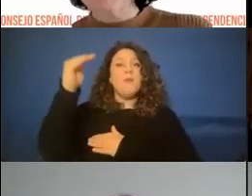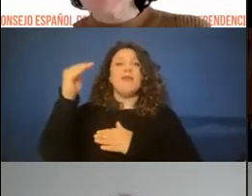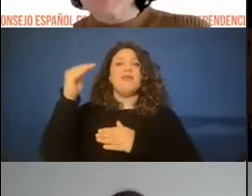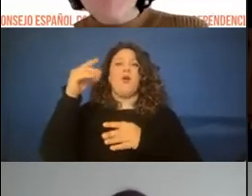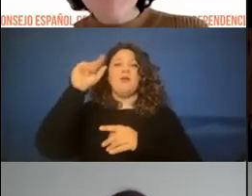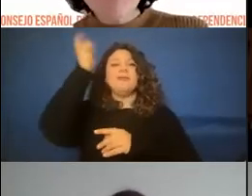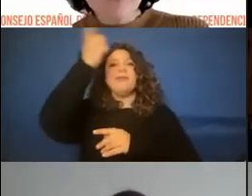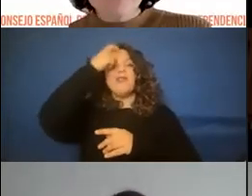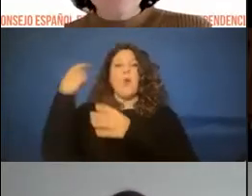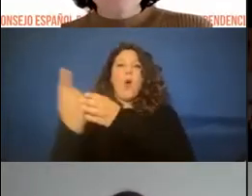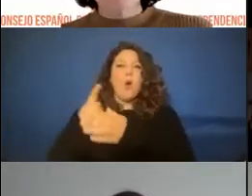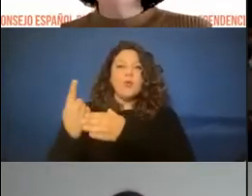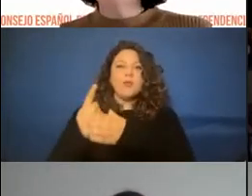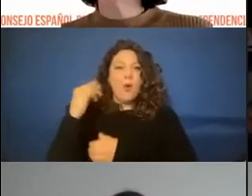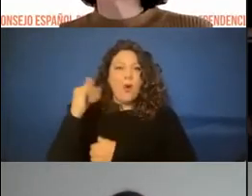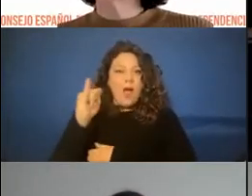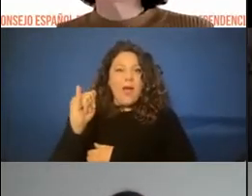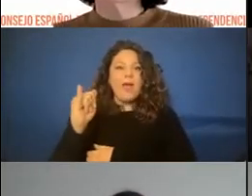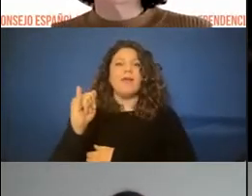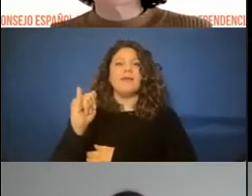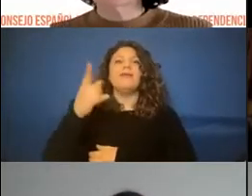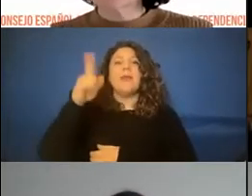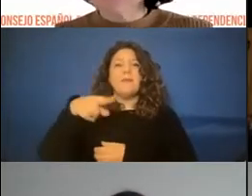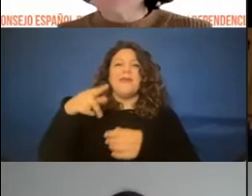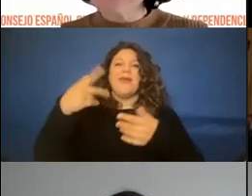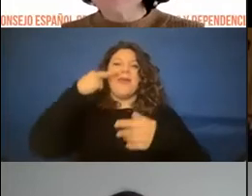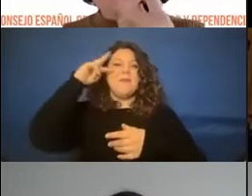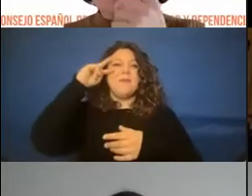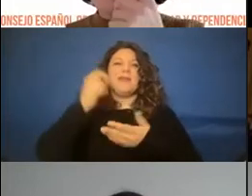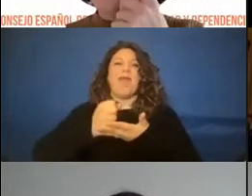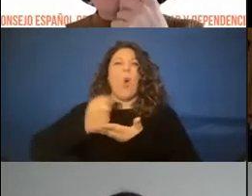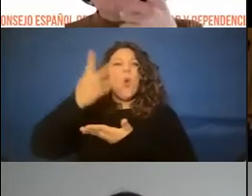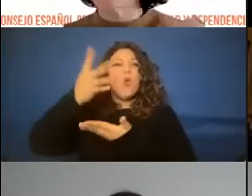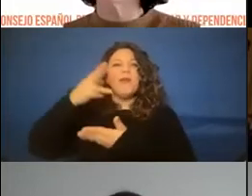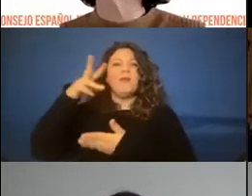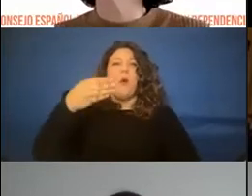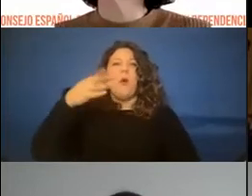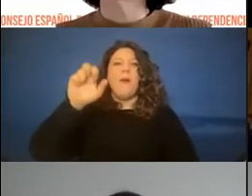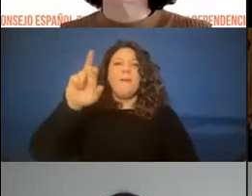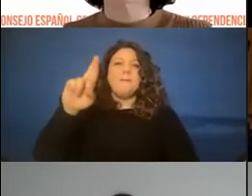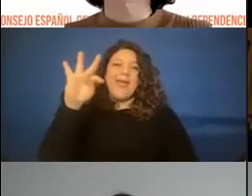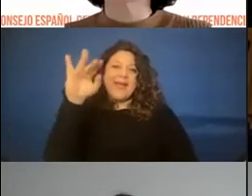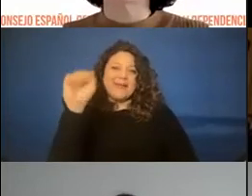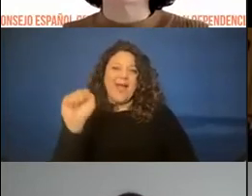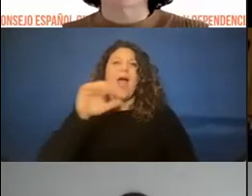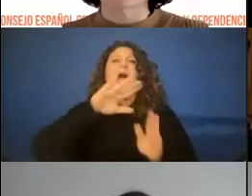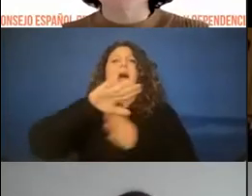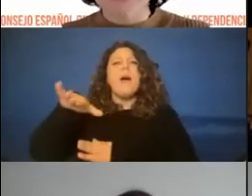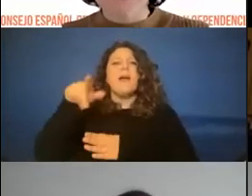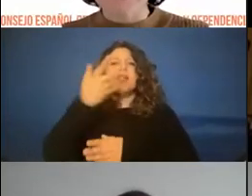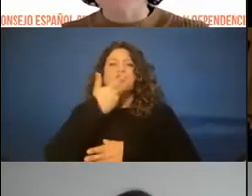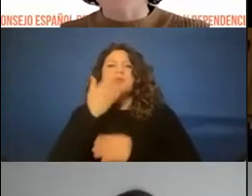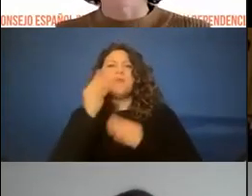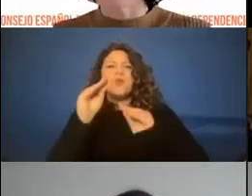autista. La urbanista y arquitecta Berta Brusilowski, que además de compartir con nosotros sus